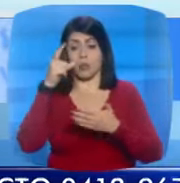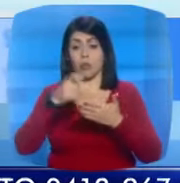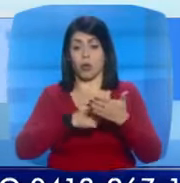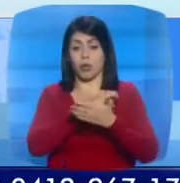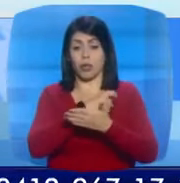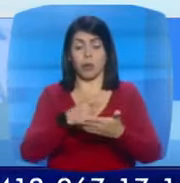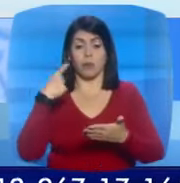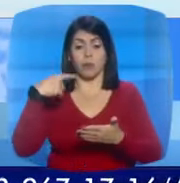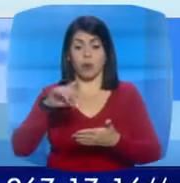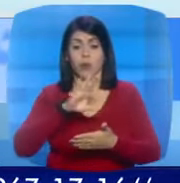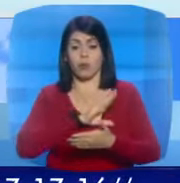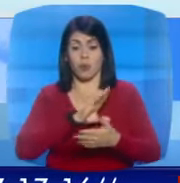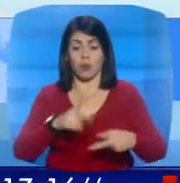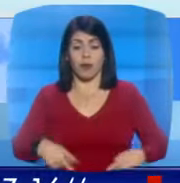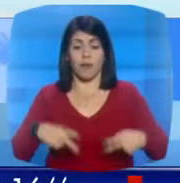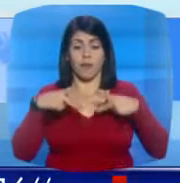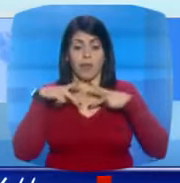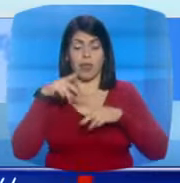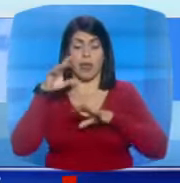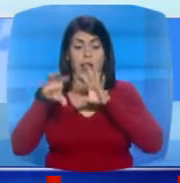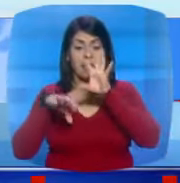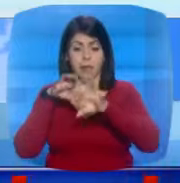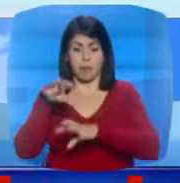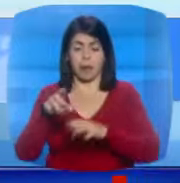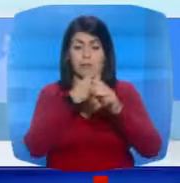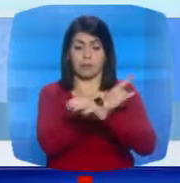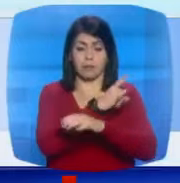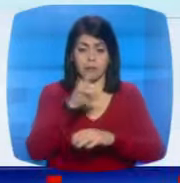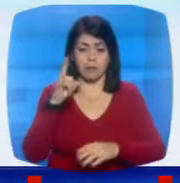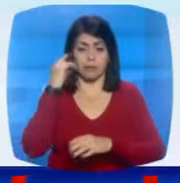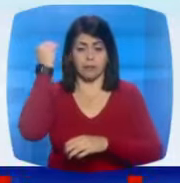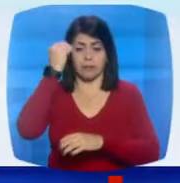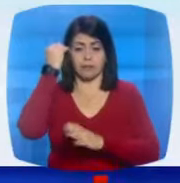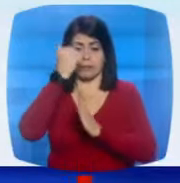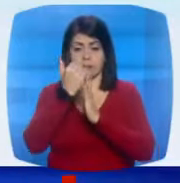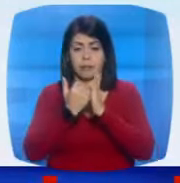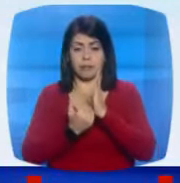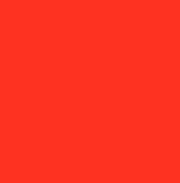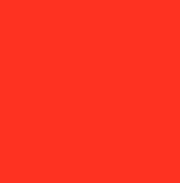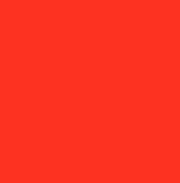la prohibición de posesión de vida silvestre como mascota fueron otros puntos a considerar.